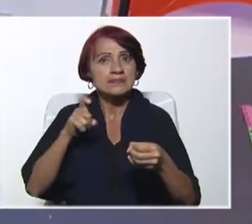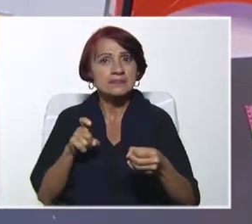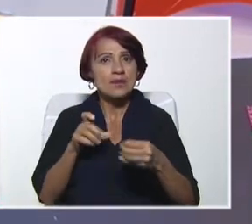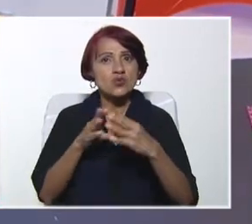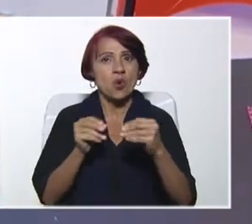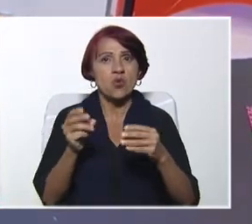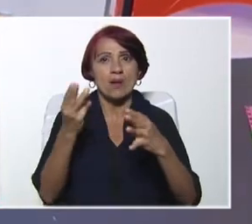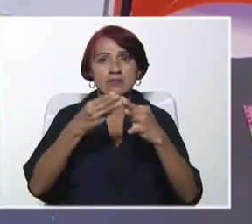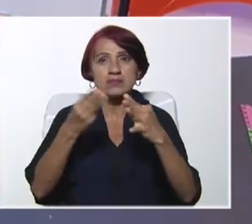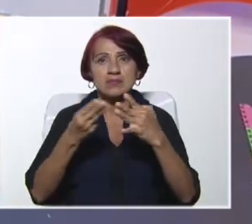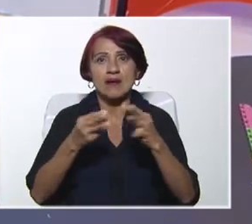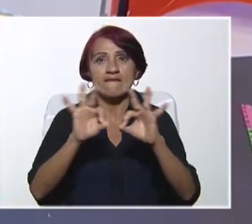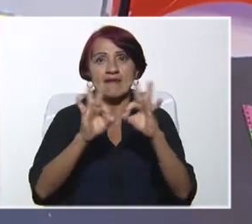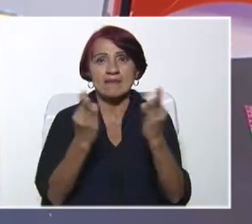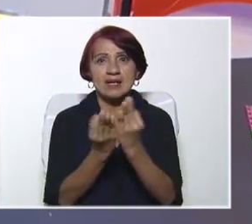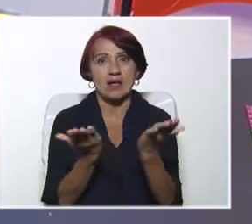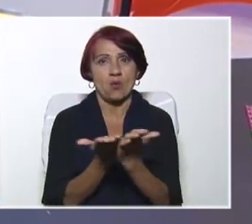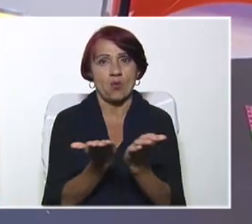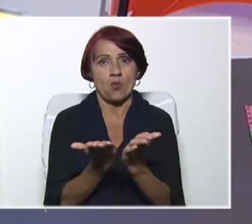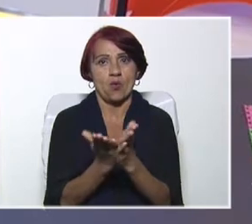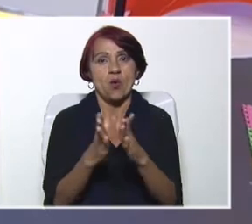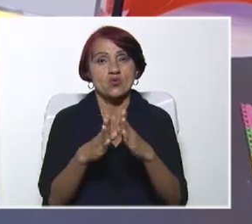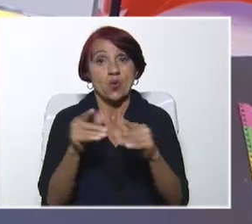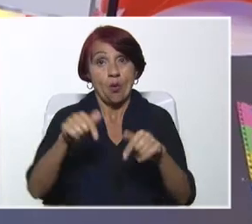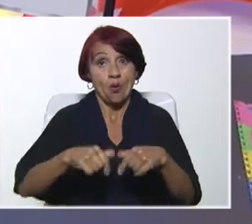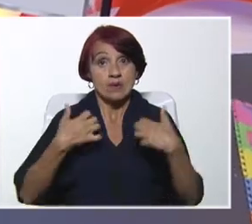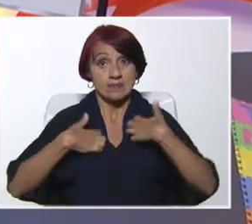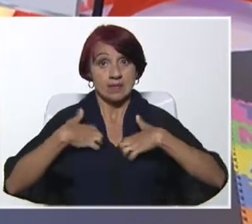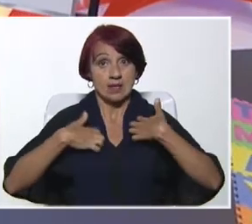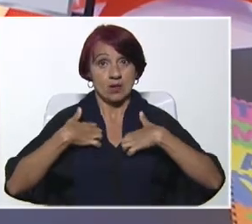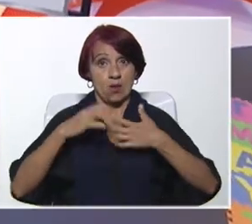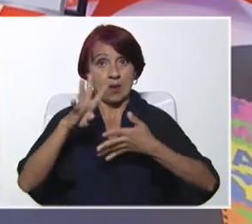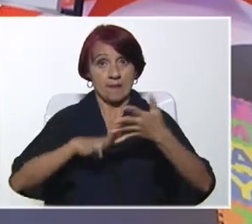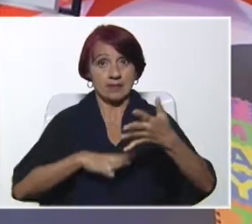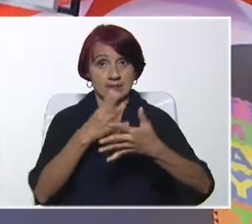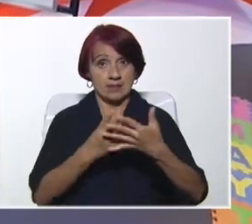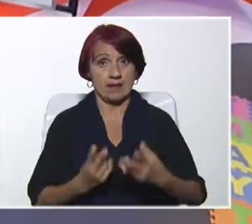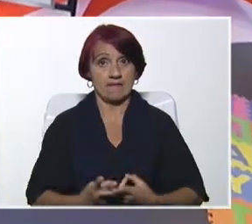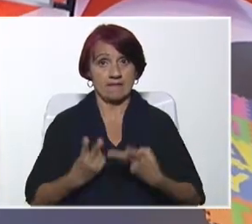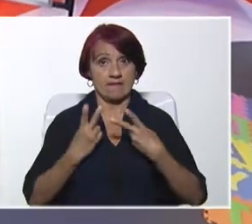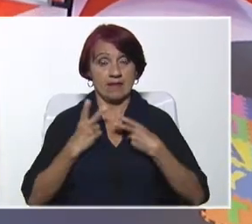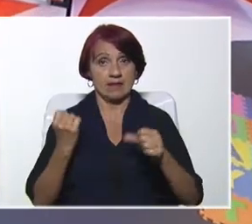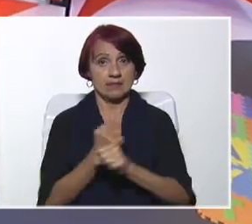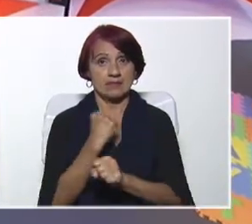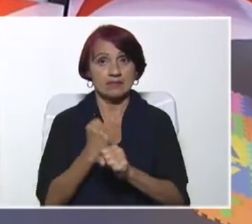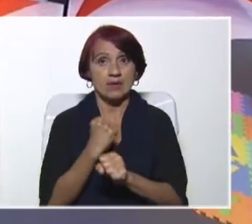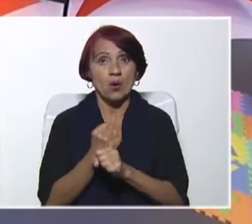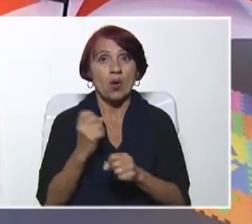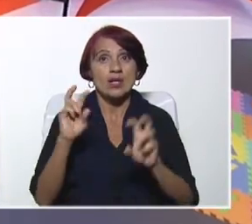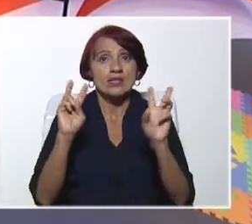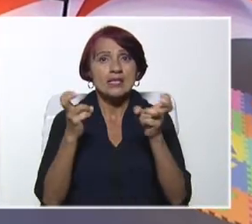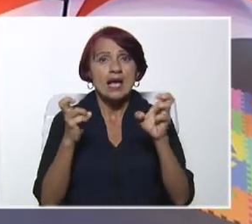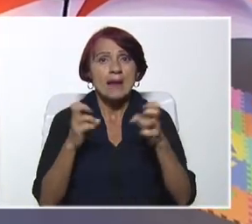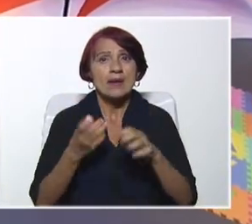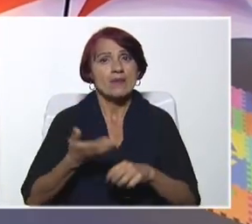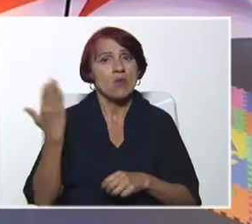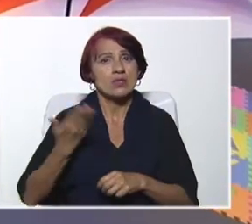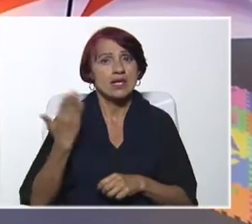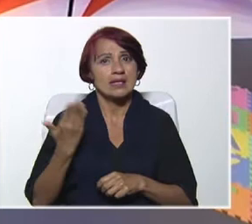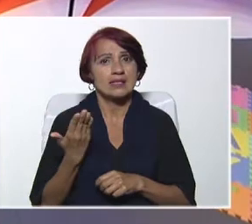programa Cada Familia una Escuela. Hoy en miércoles de Matemática para la Vida estaremos trabajando con el tema